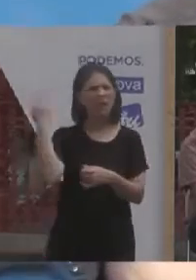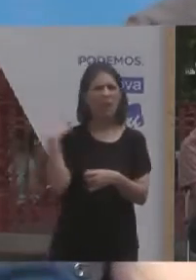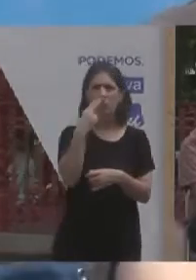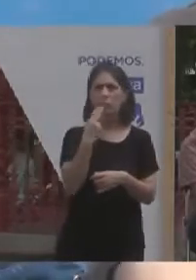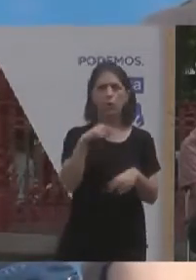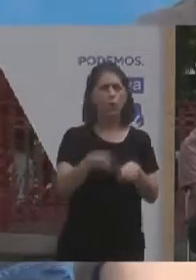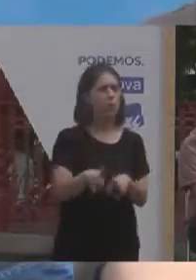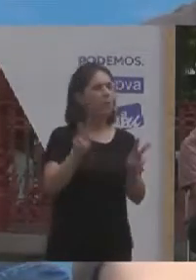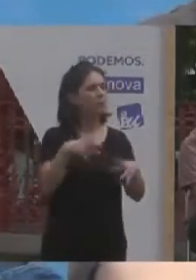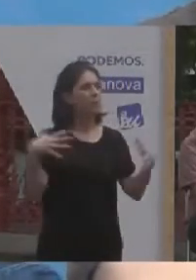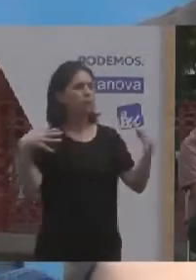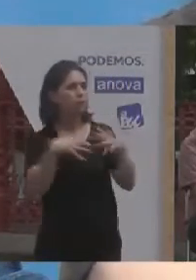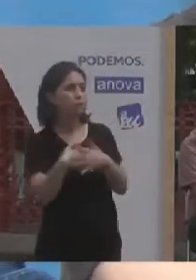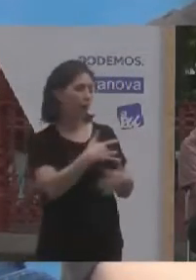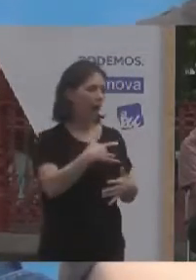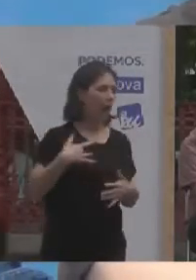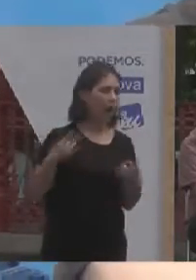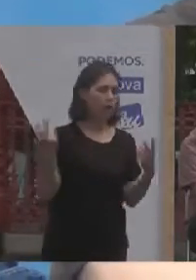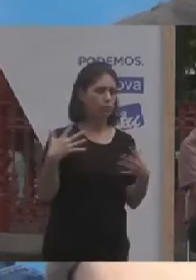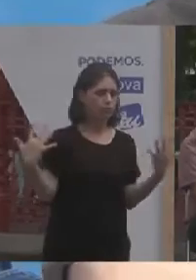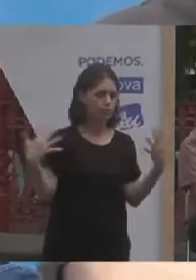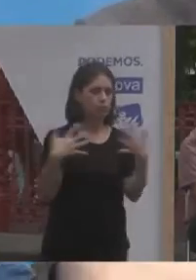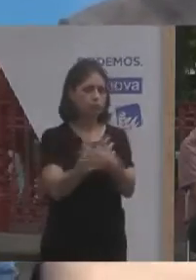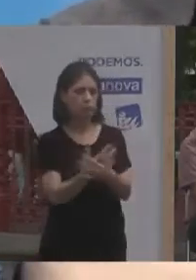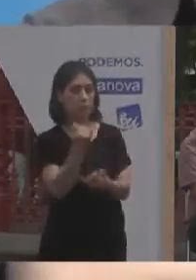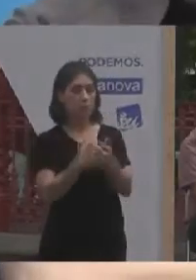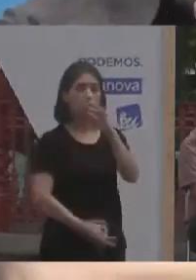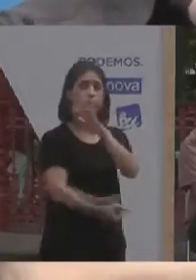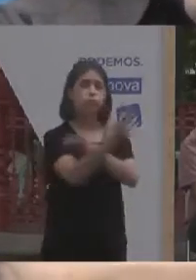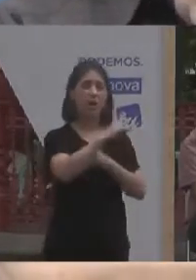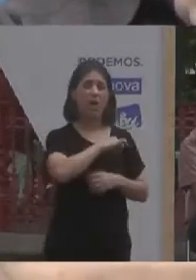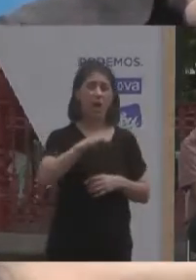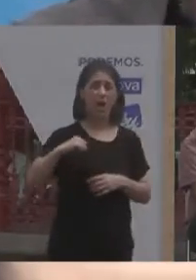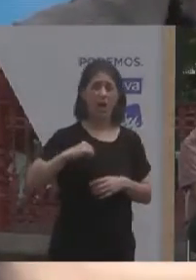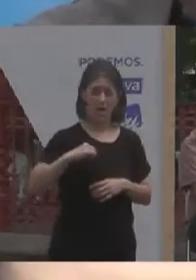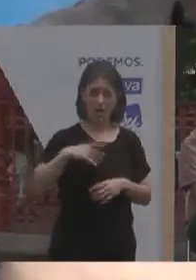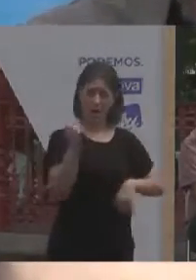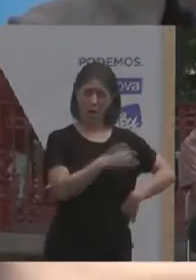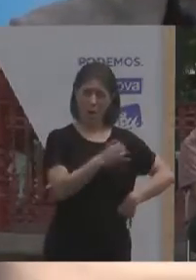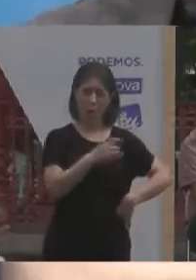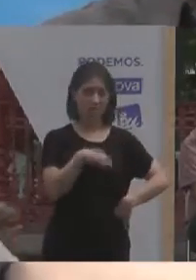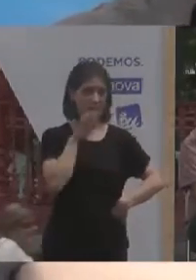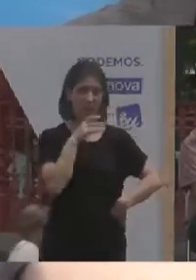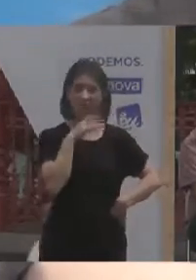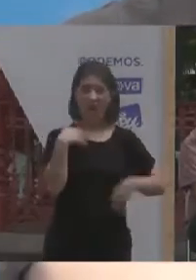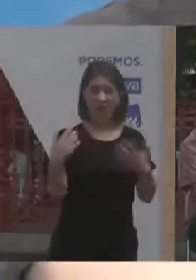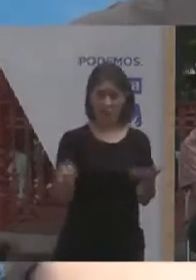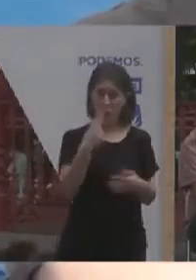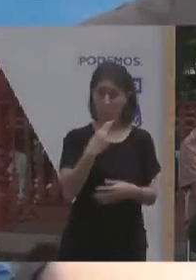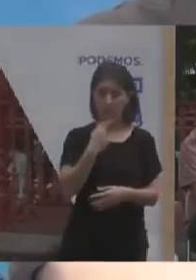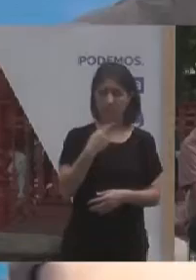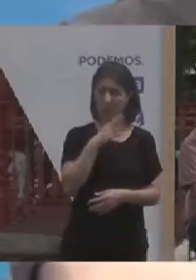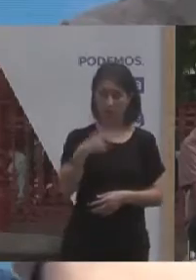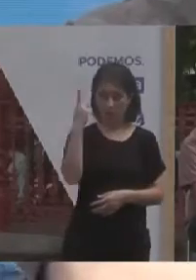aquela maravillosa fusión das dúas caixas galegas, unha caixa de aforros galega, e temos un